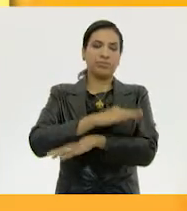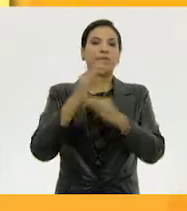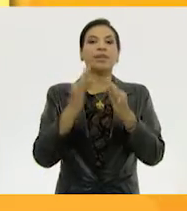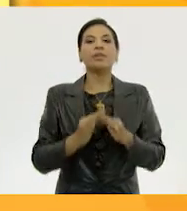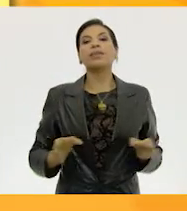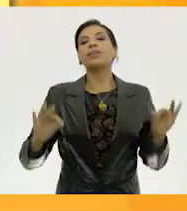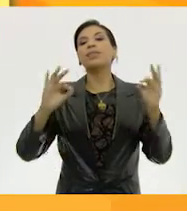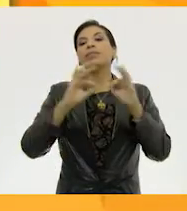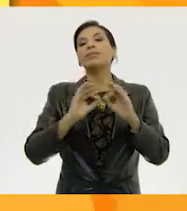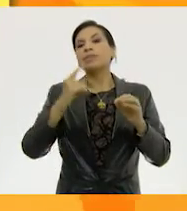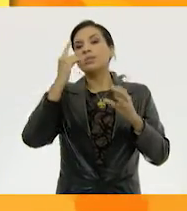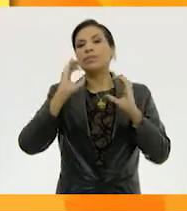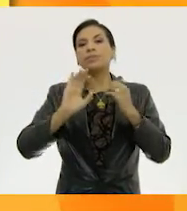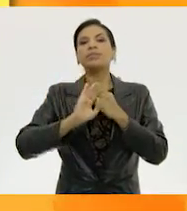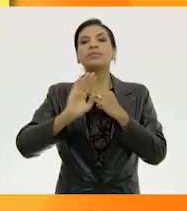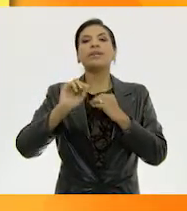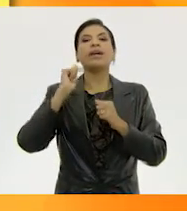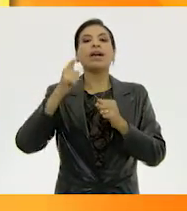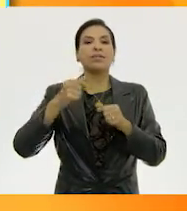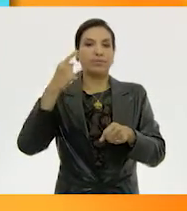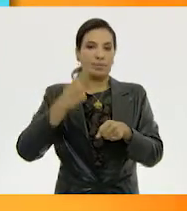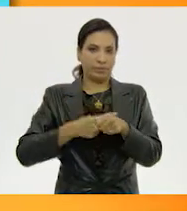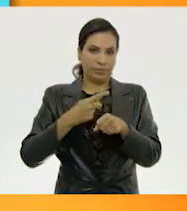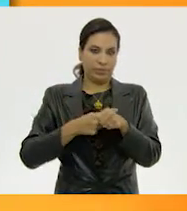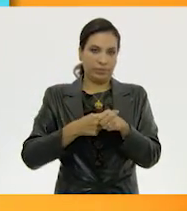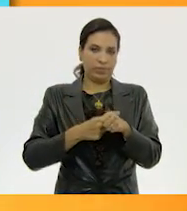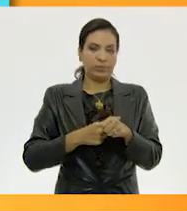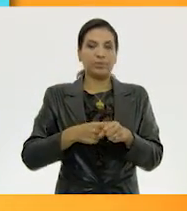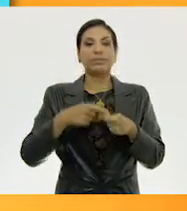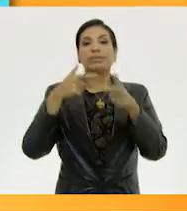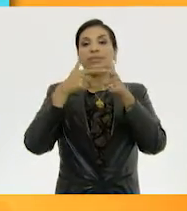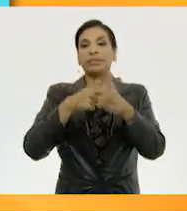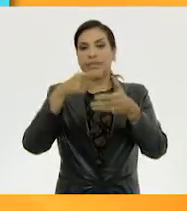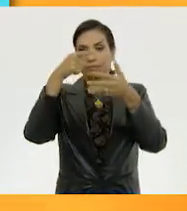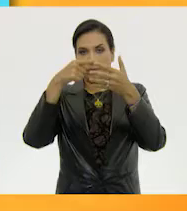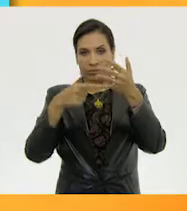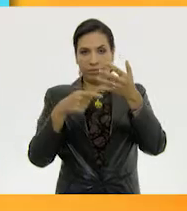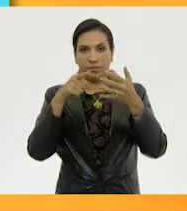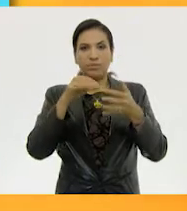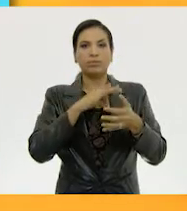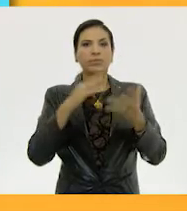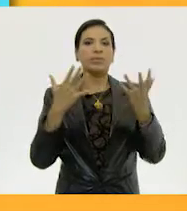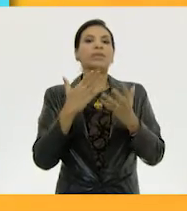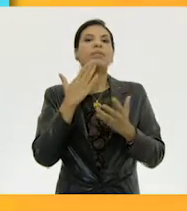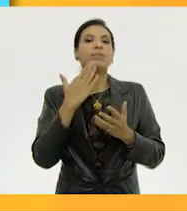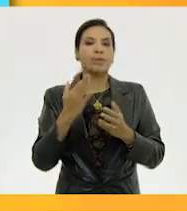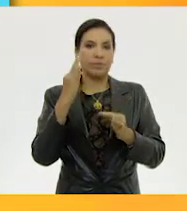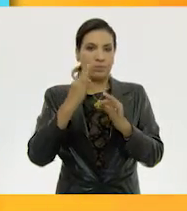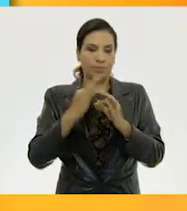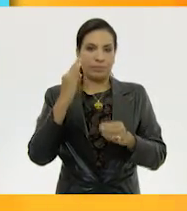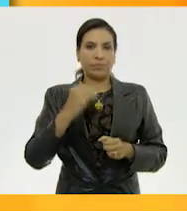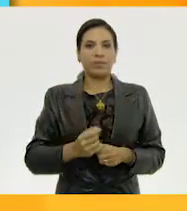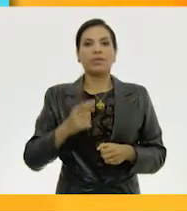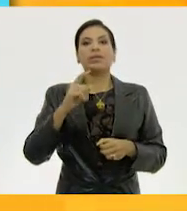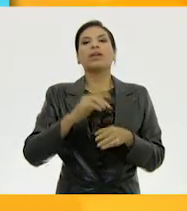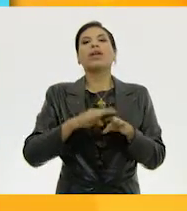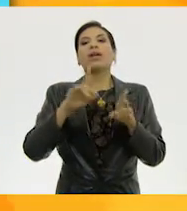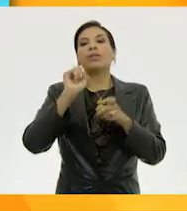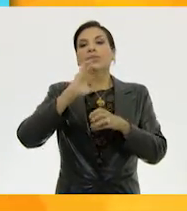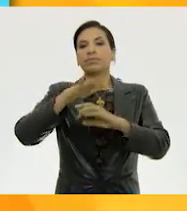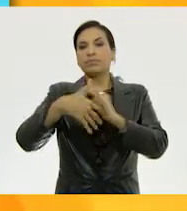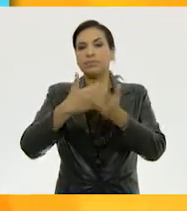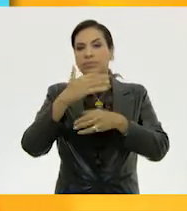es importante para prevenir cualquier enfermedad. Sigue estos pasos para hacerlo correctamente. Moja tus